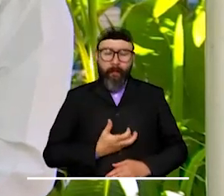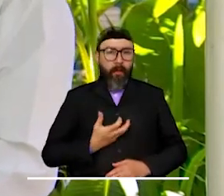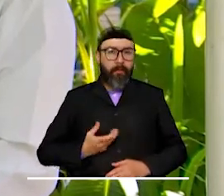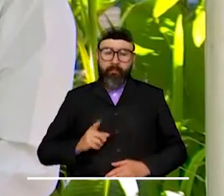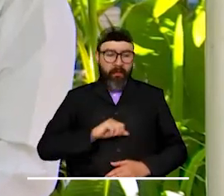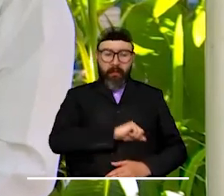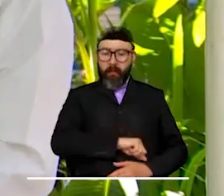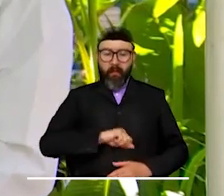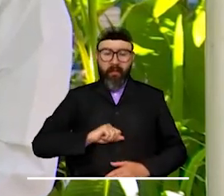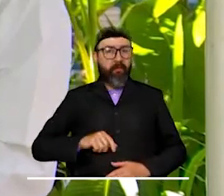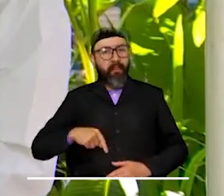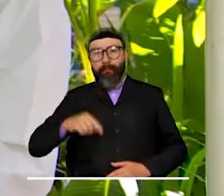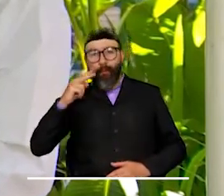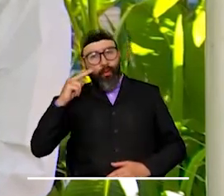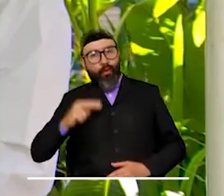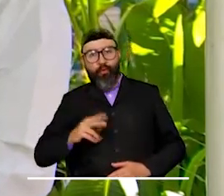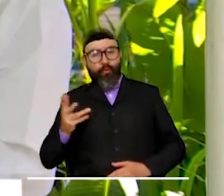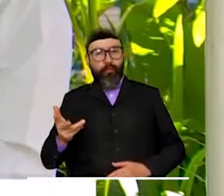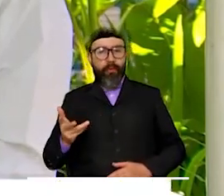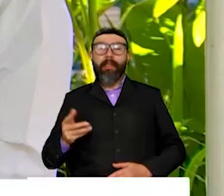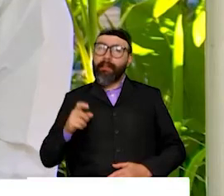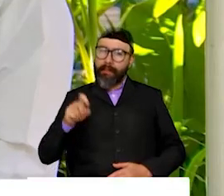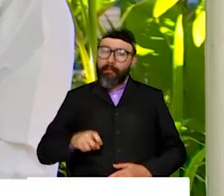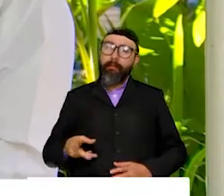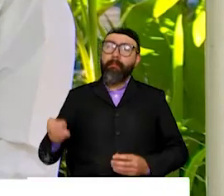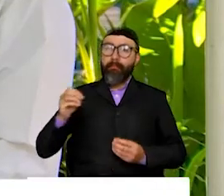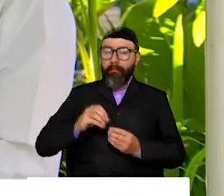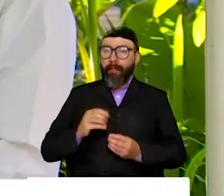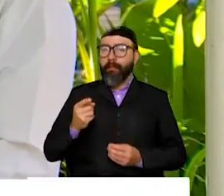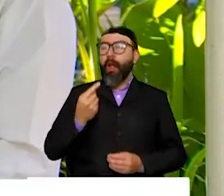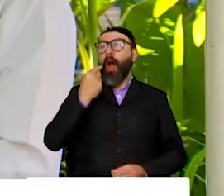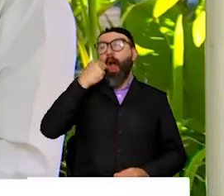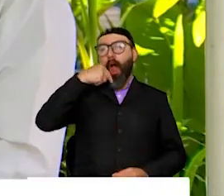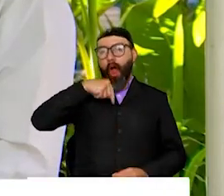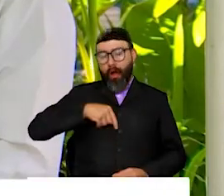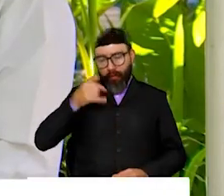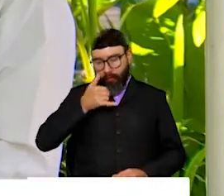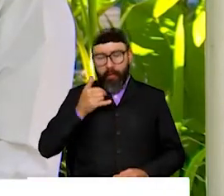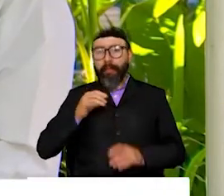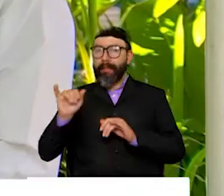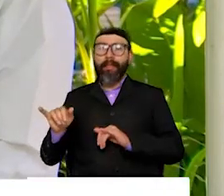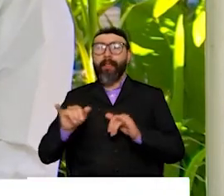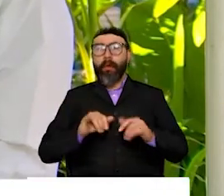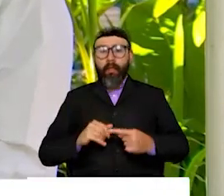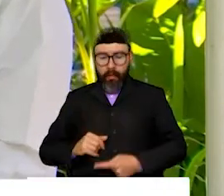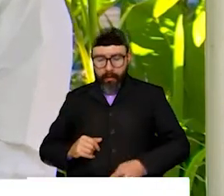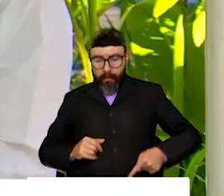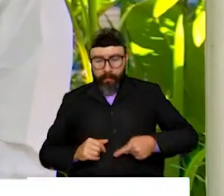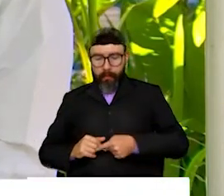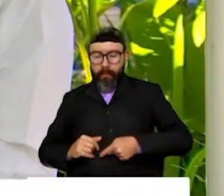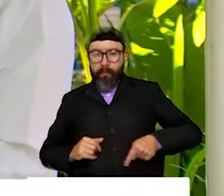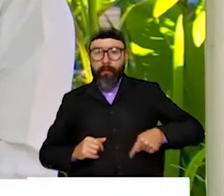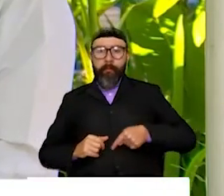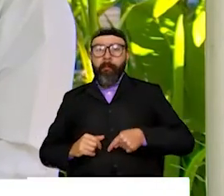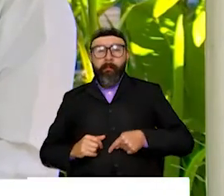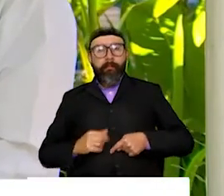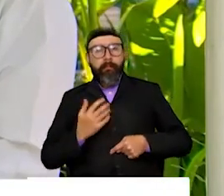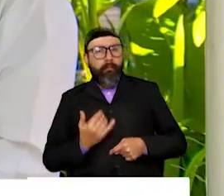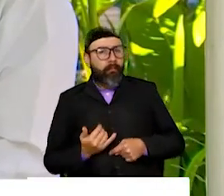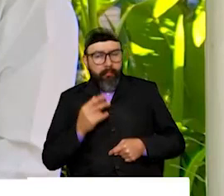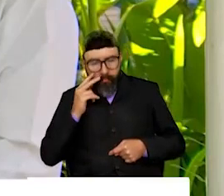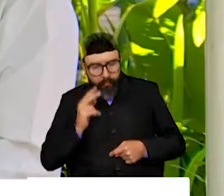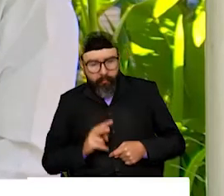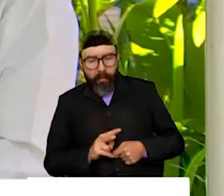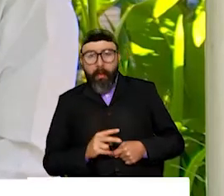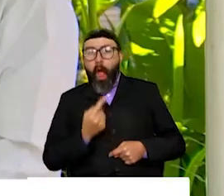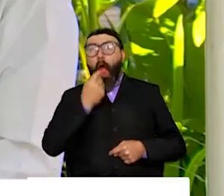queda corto y hay que mirarlo con endoscopia. Lo mismo sucede con la parte del intestino. El intestino hay que verlo con un